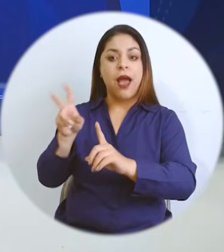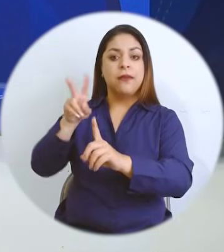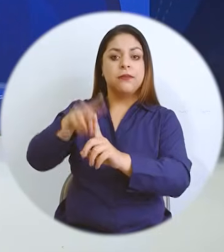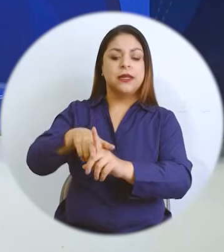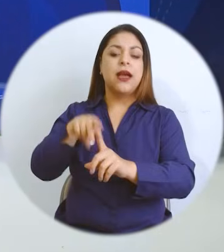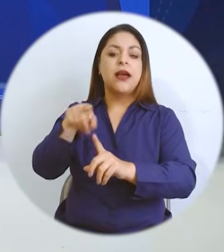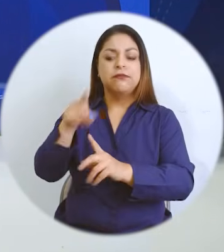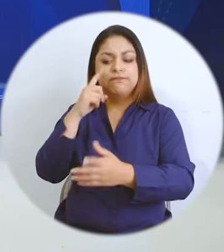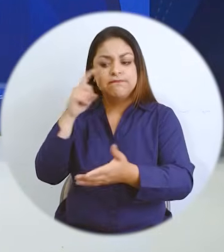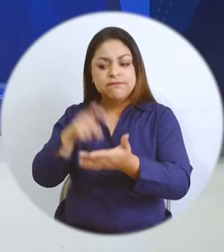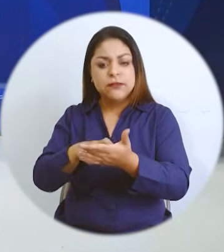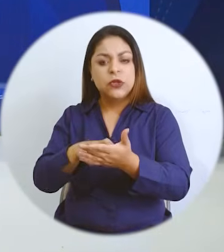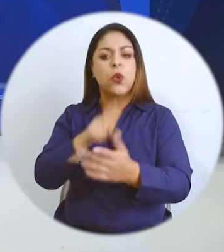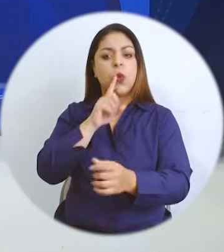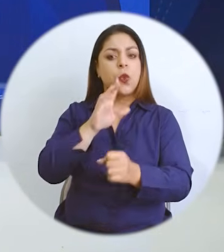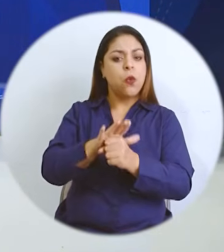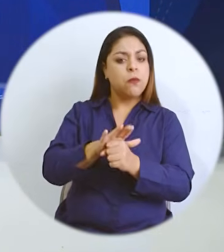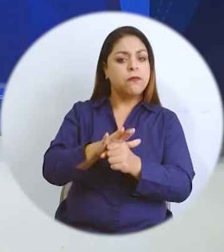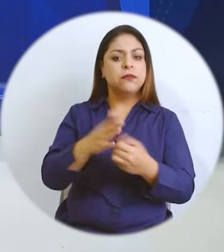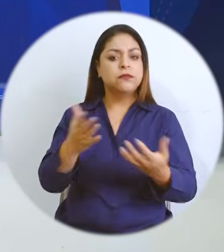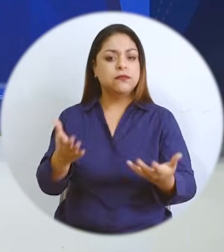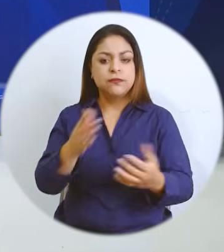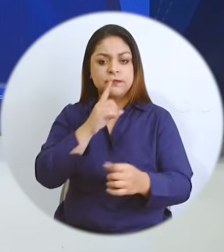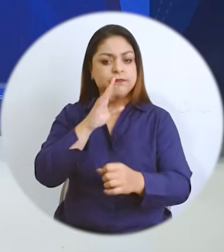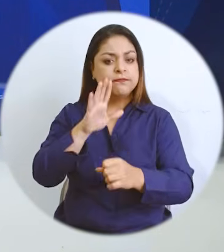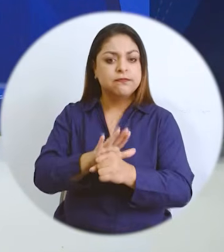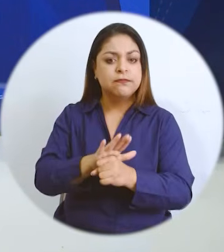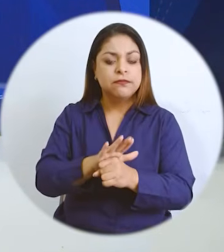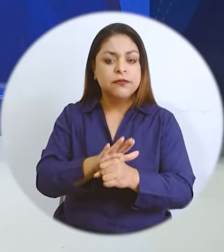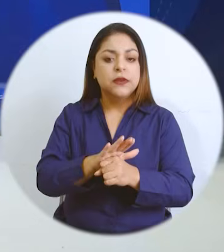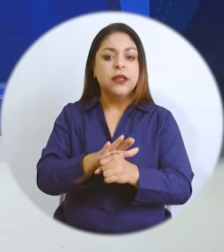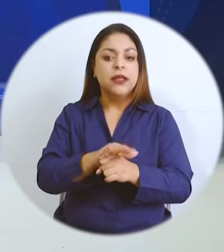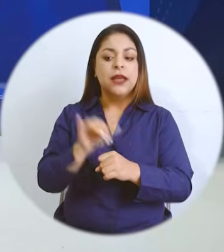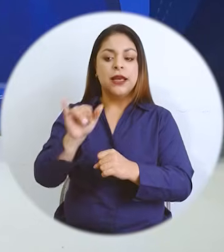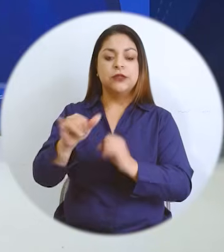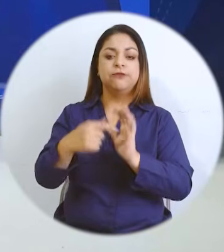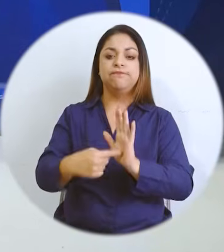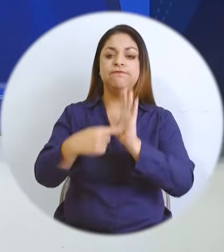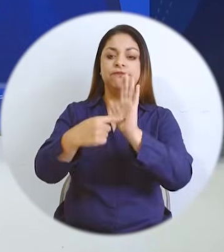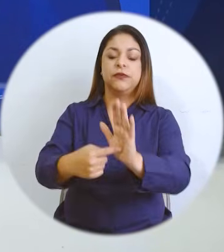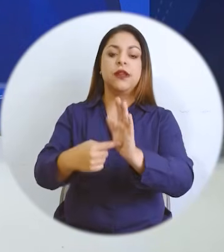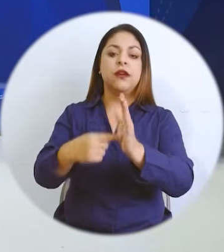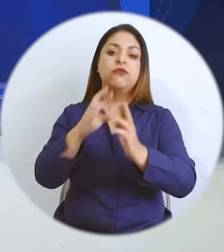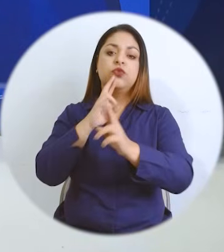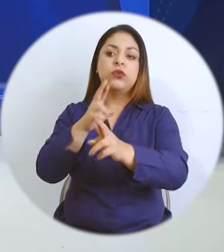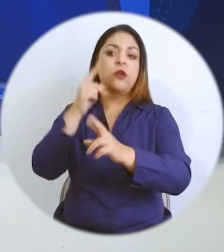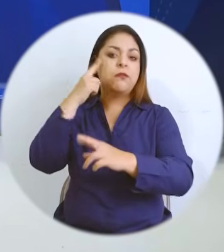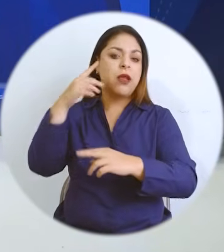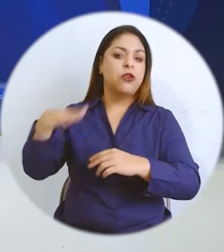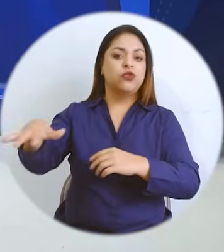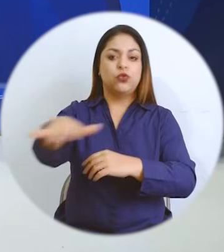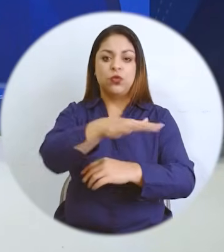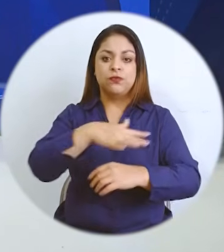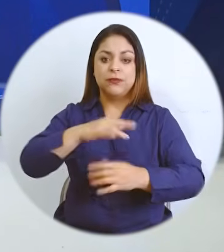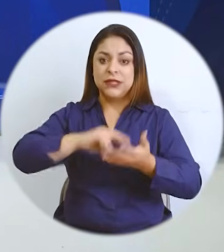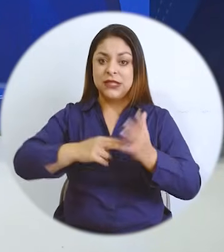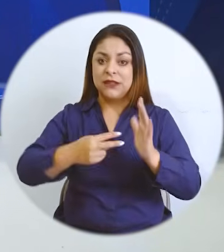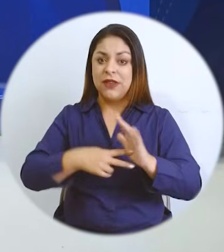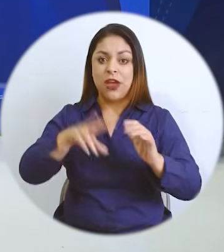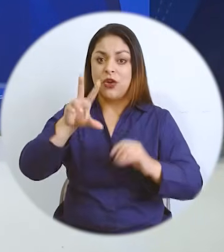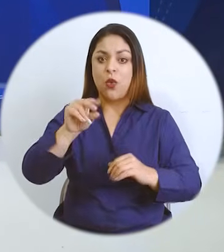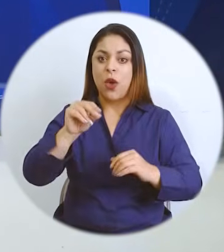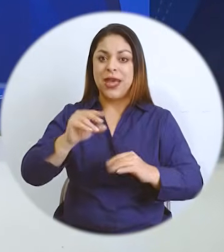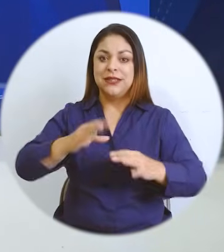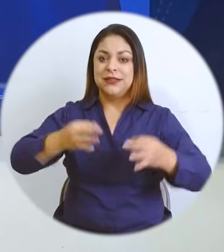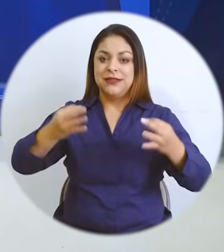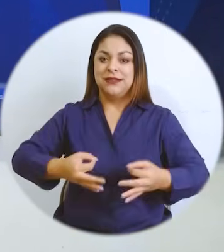de ahí verifica si cumple con la potabilidad, y proyecta esos resultados hacia los demás. Es decir, no es la información